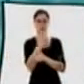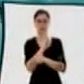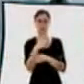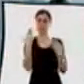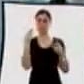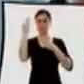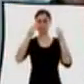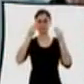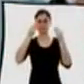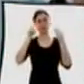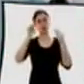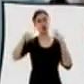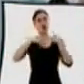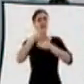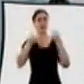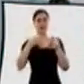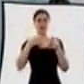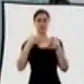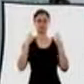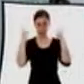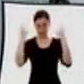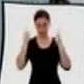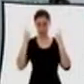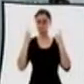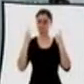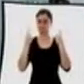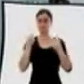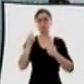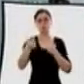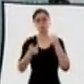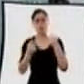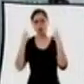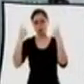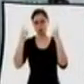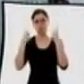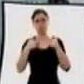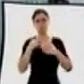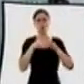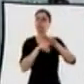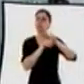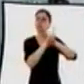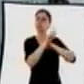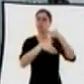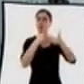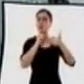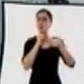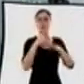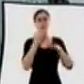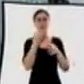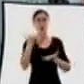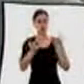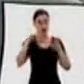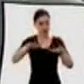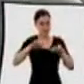intenta tirar con la opinión de los demás y demás. El niño intenta ir hacia adelante, intentando aprender